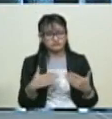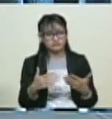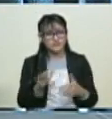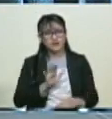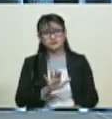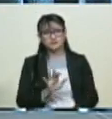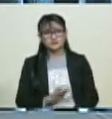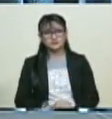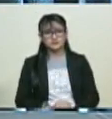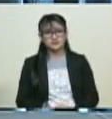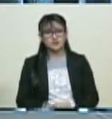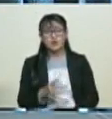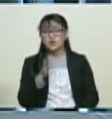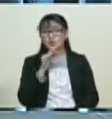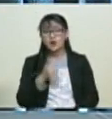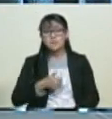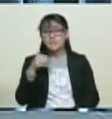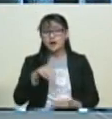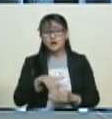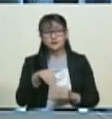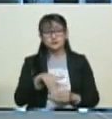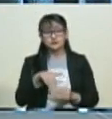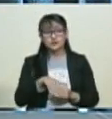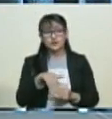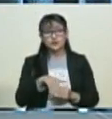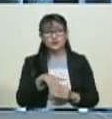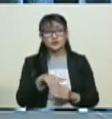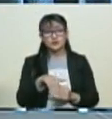ya no tenemos más elecciones de aquí